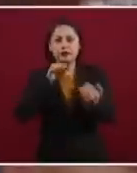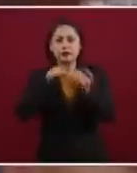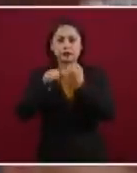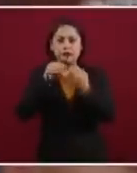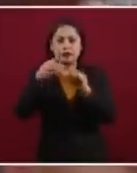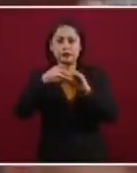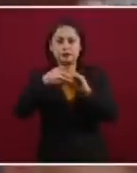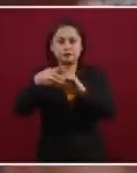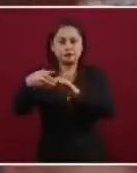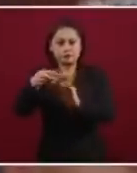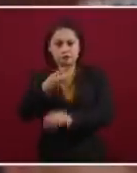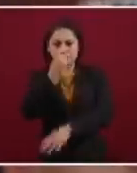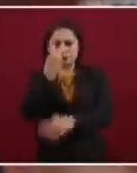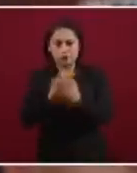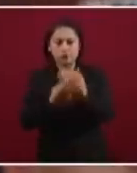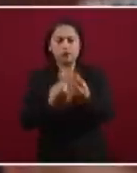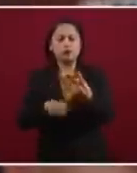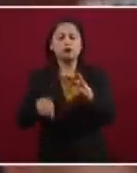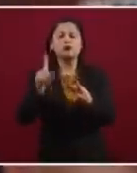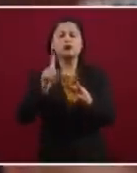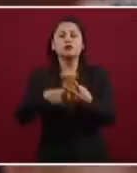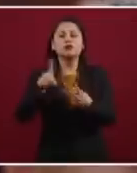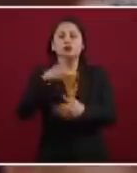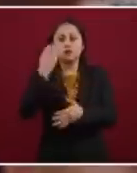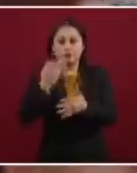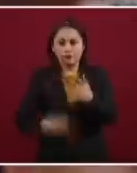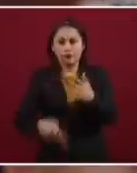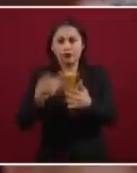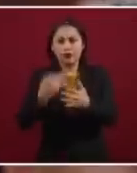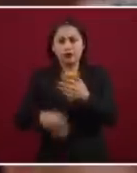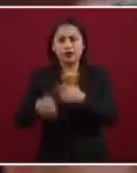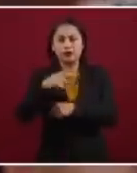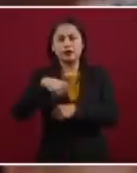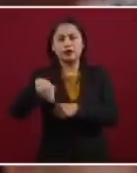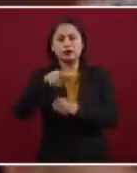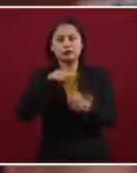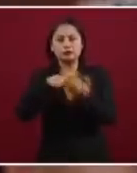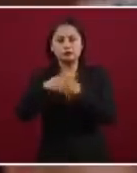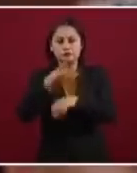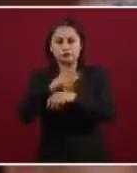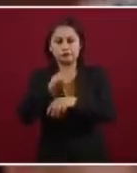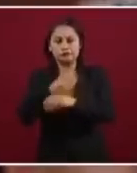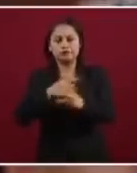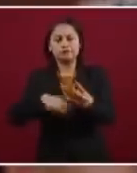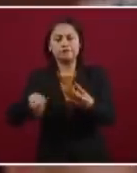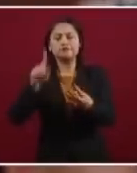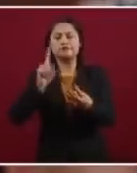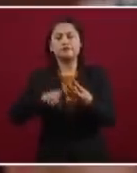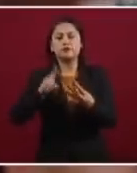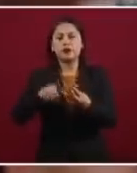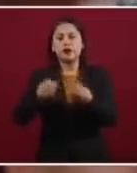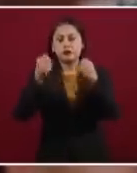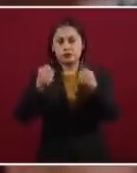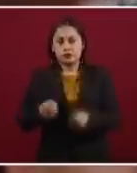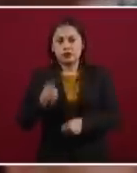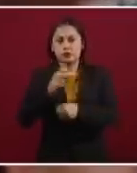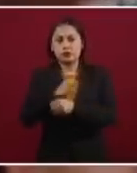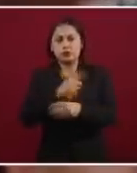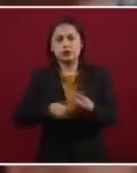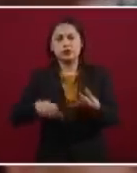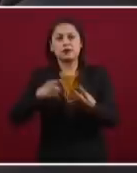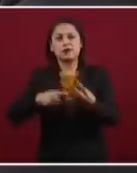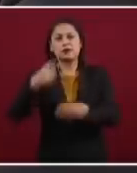de licencias para operadores más seguridad de carreteras alto a los cobros excesivos de los servicios auxiliares las grúas